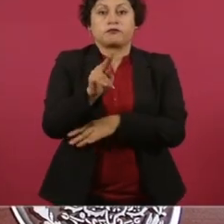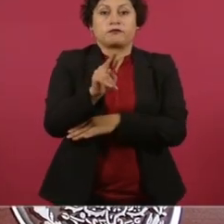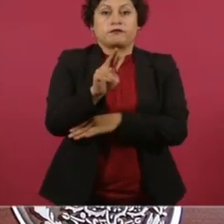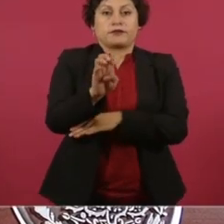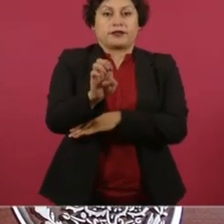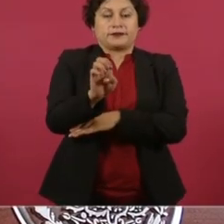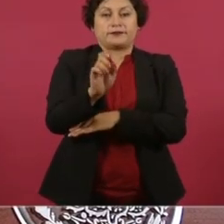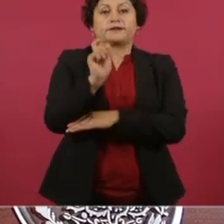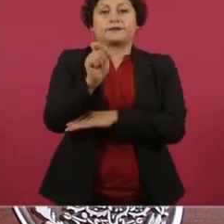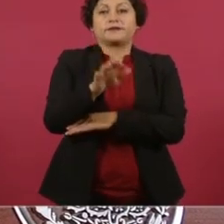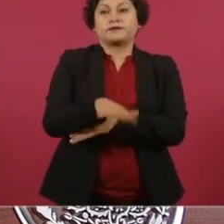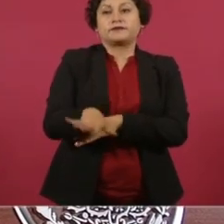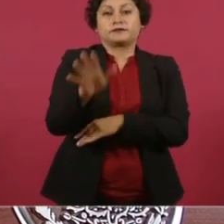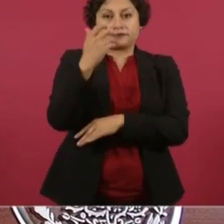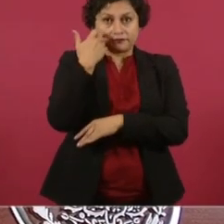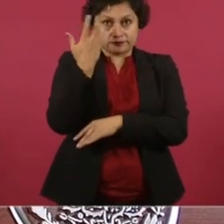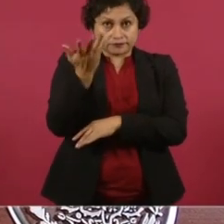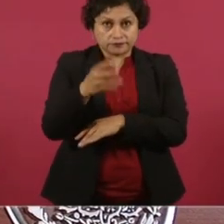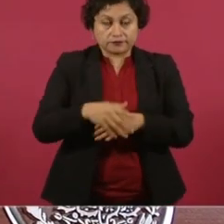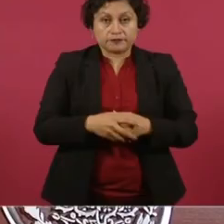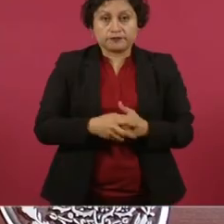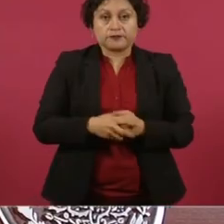aspirantes. Y luego